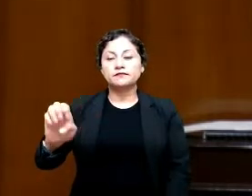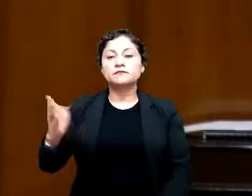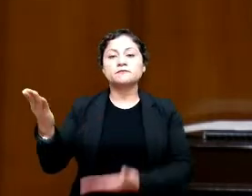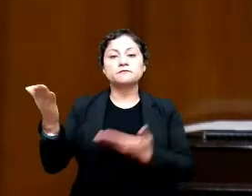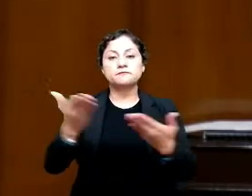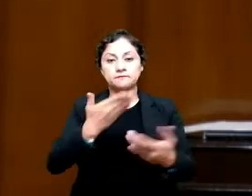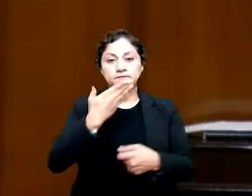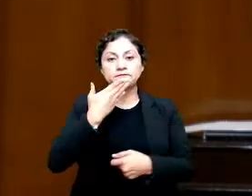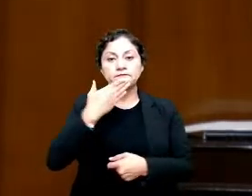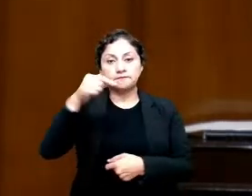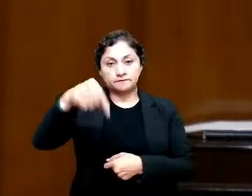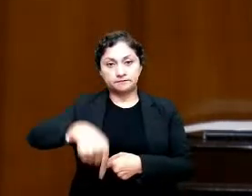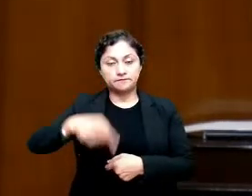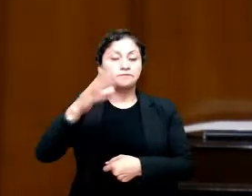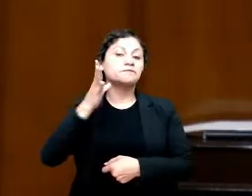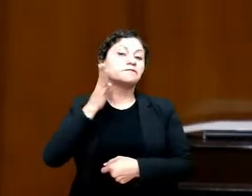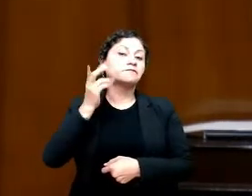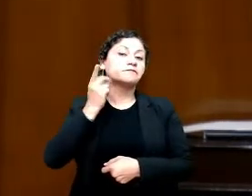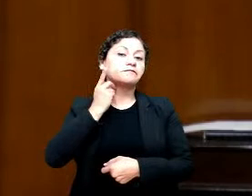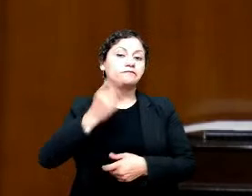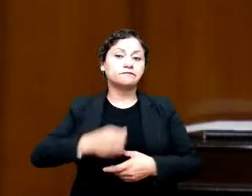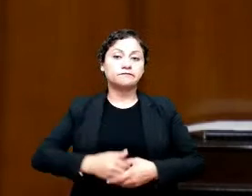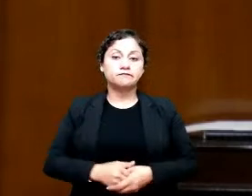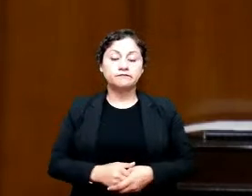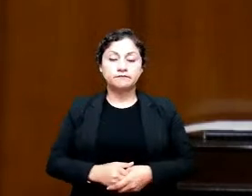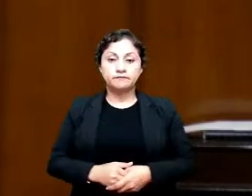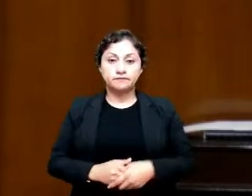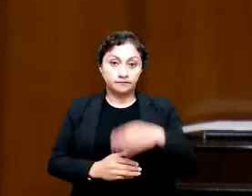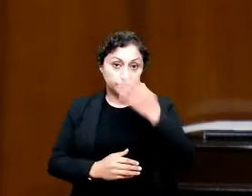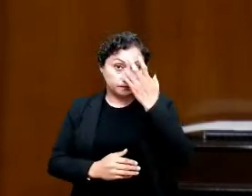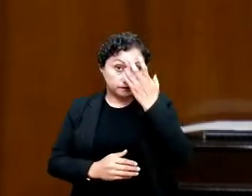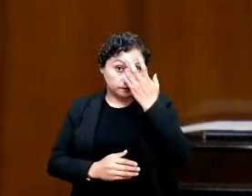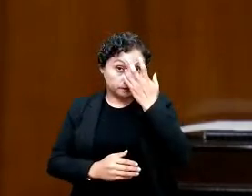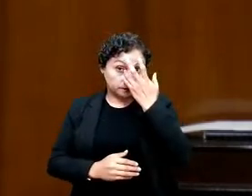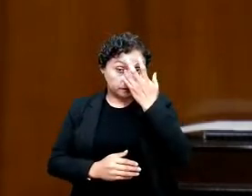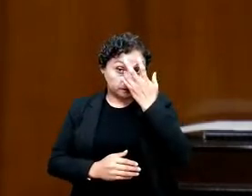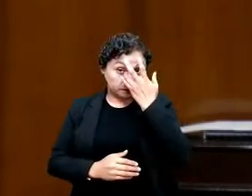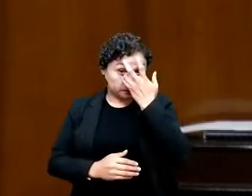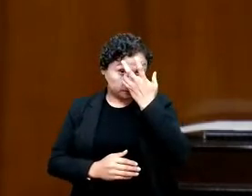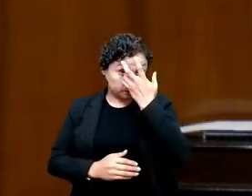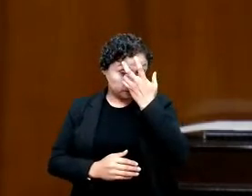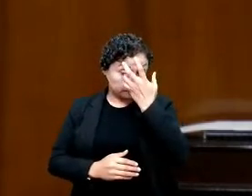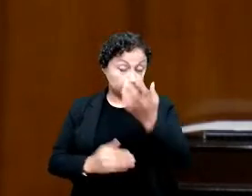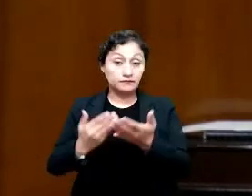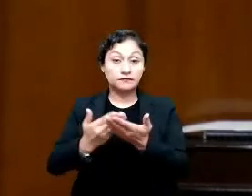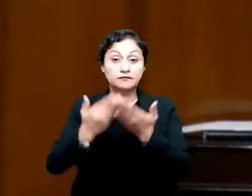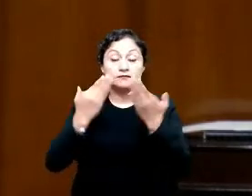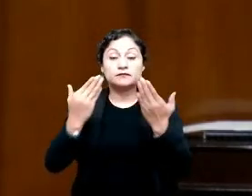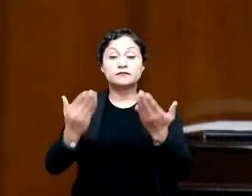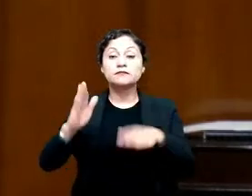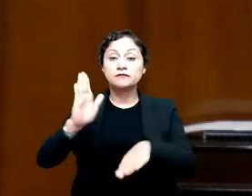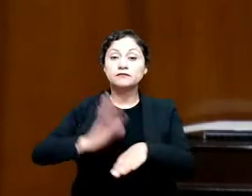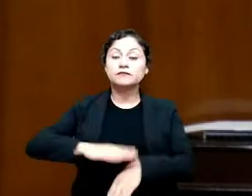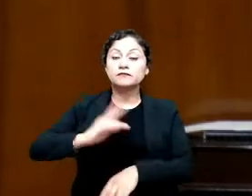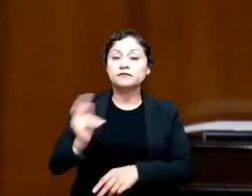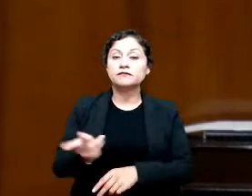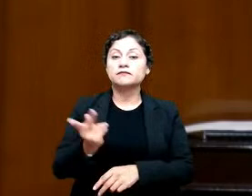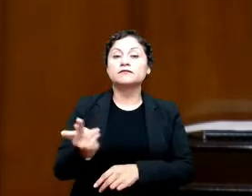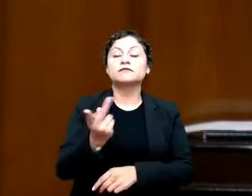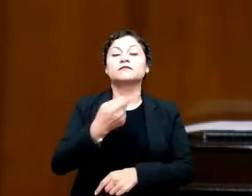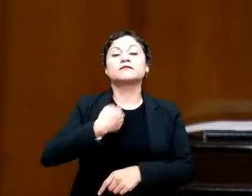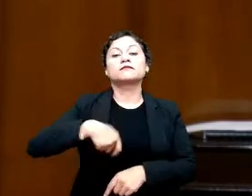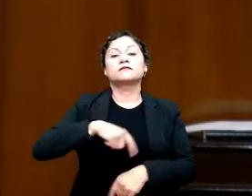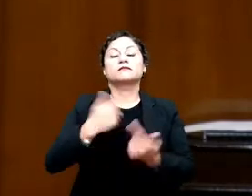este recinto parlamentario. En esta segunda ronda de preguntas, la bancada de Movimiento